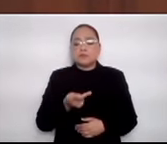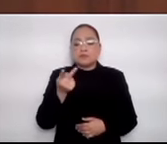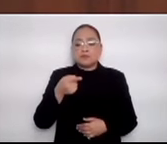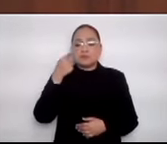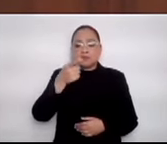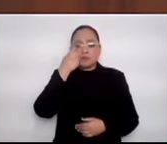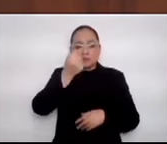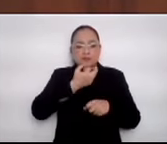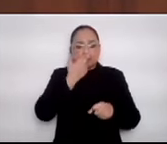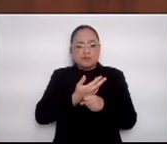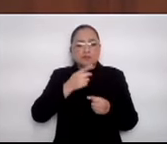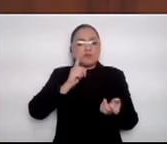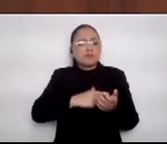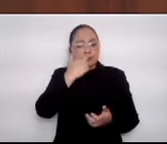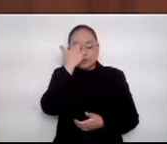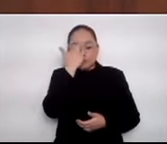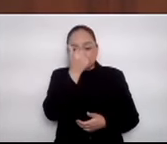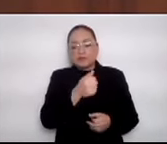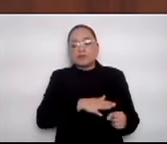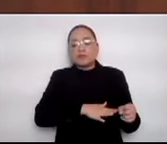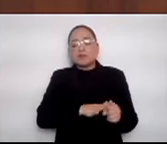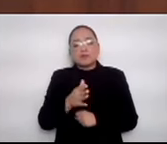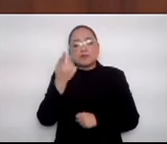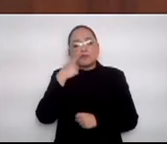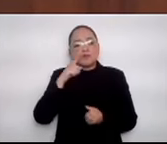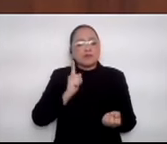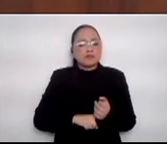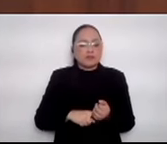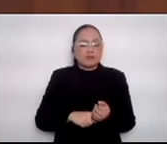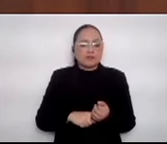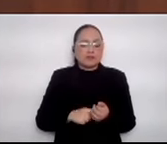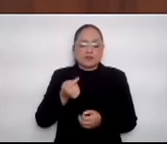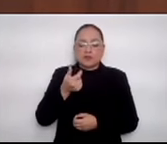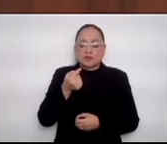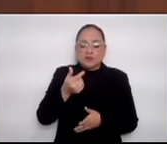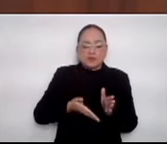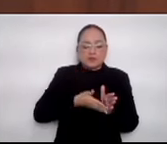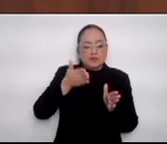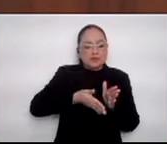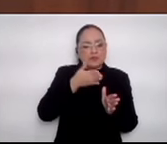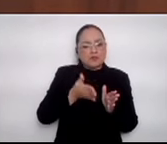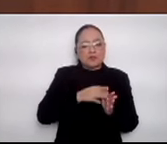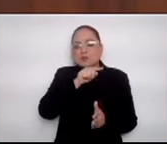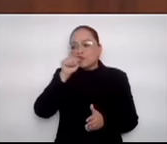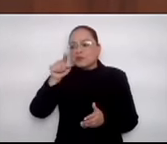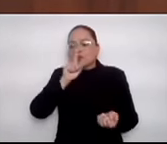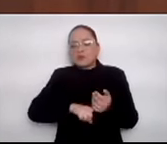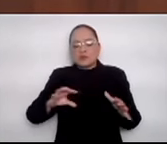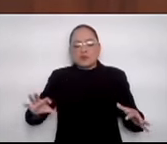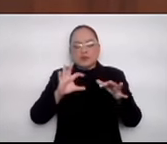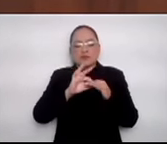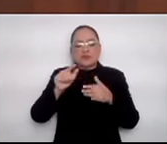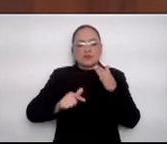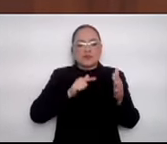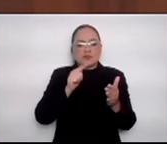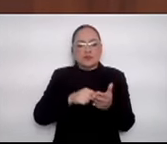las razones por las que son escasas las obras de impacto en términos de urbanización